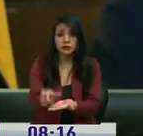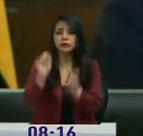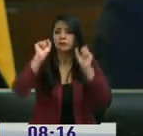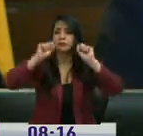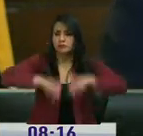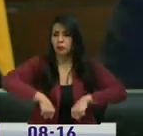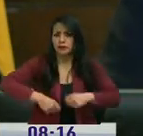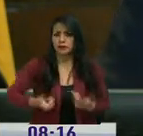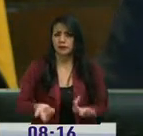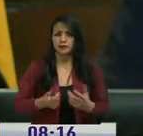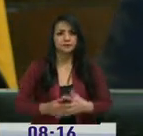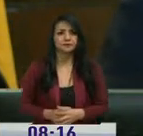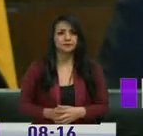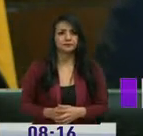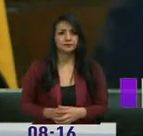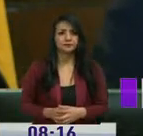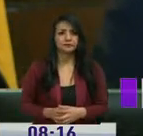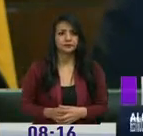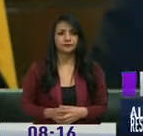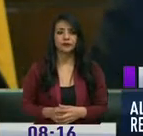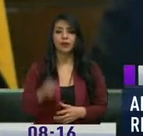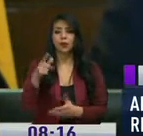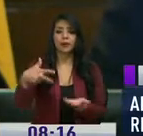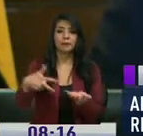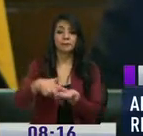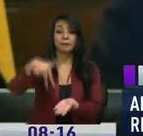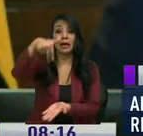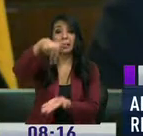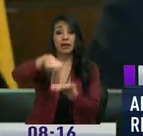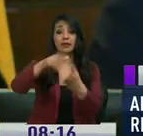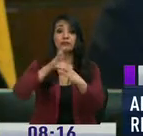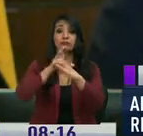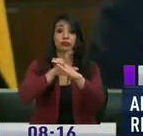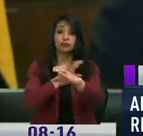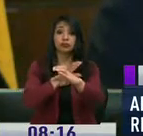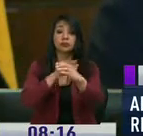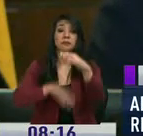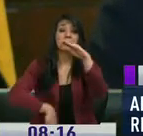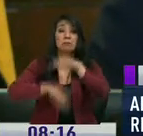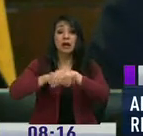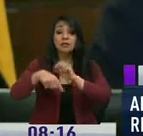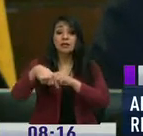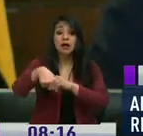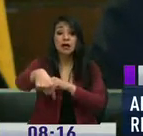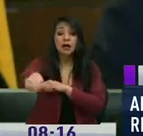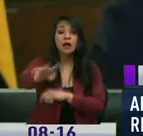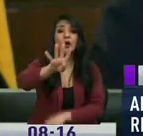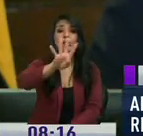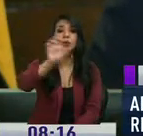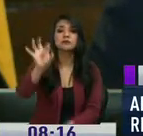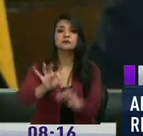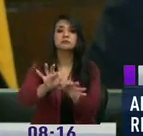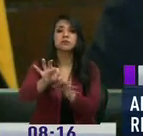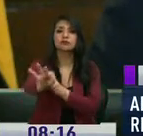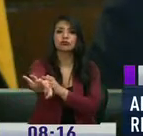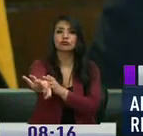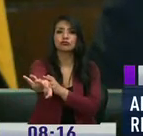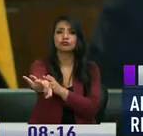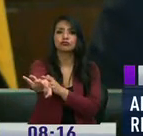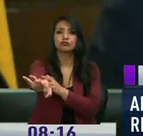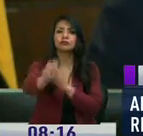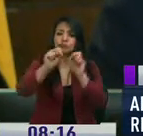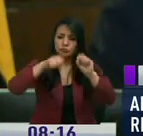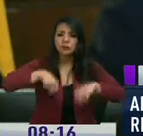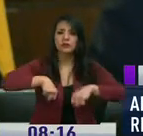decir, que exista una parada de transporte público máximo a 400 metros de